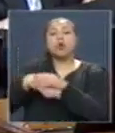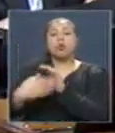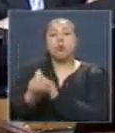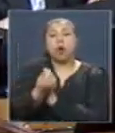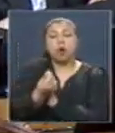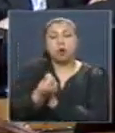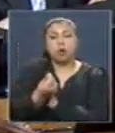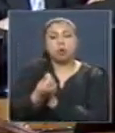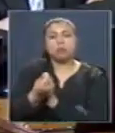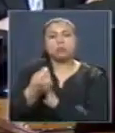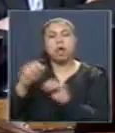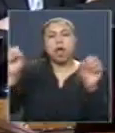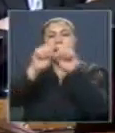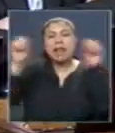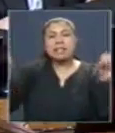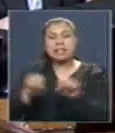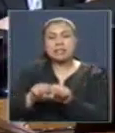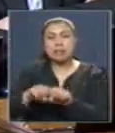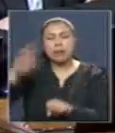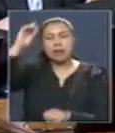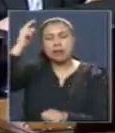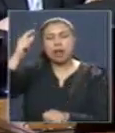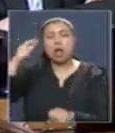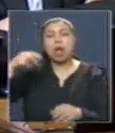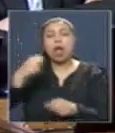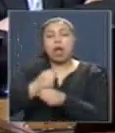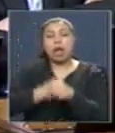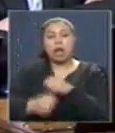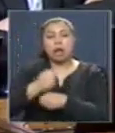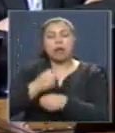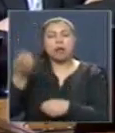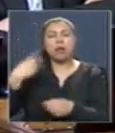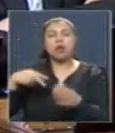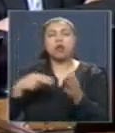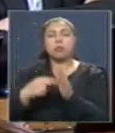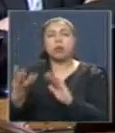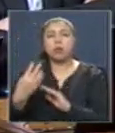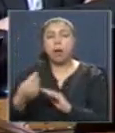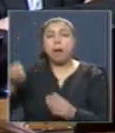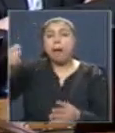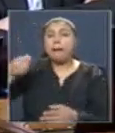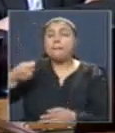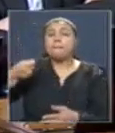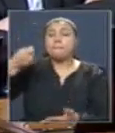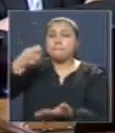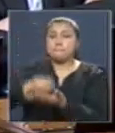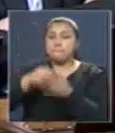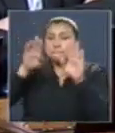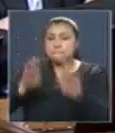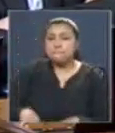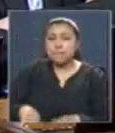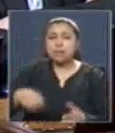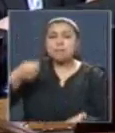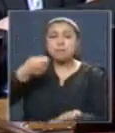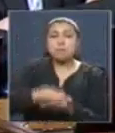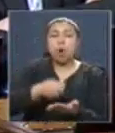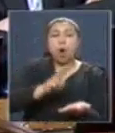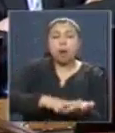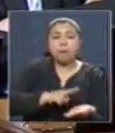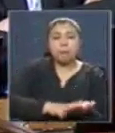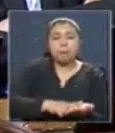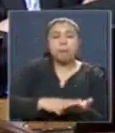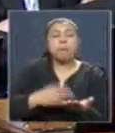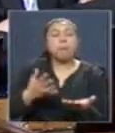Pero con el sistema que creamos en 2014, hay que decirlo, pagaban el mismo impuesto prácticamente si retiraban